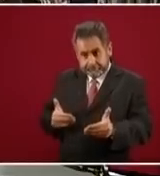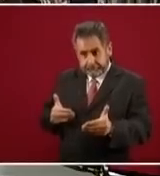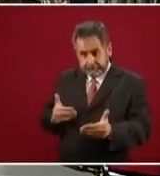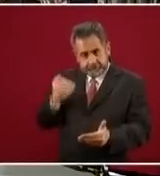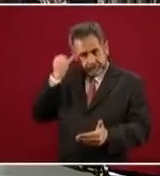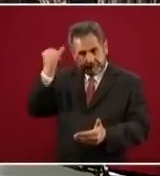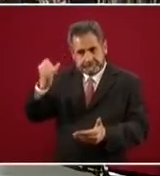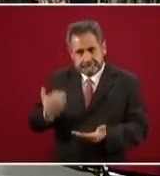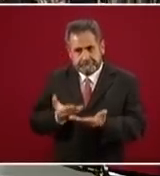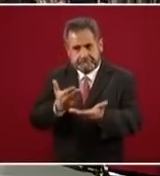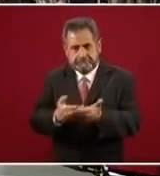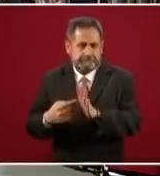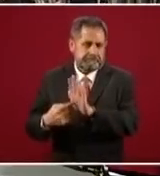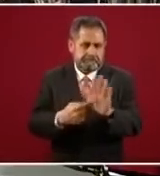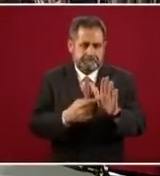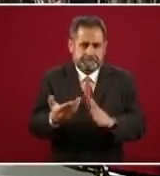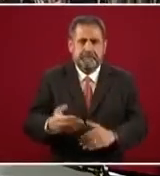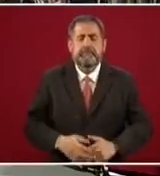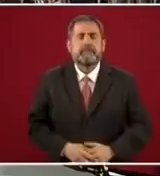Sí.